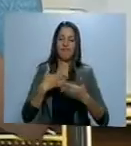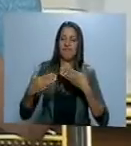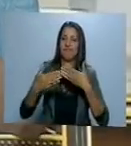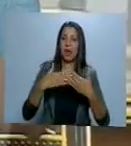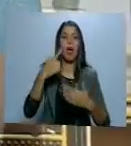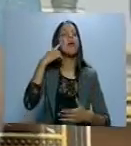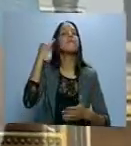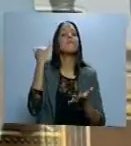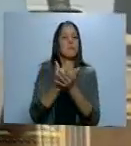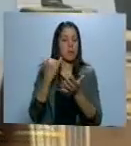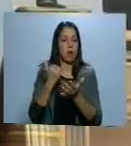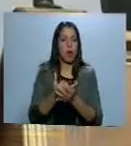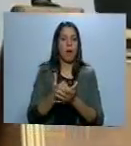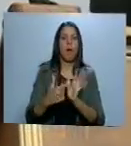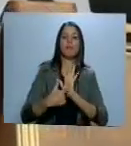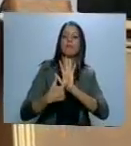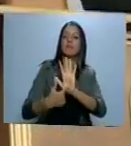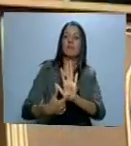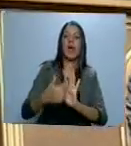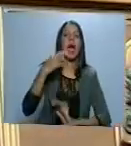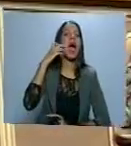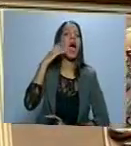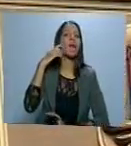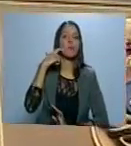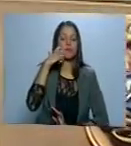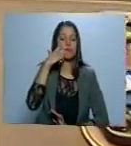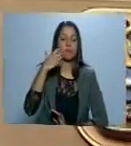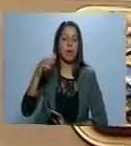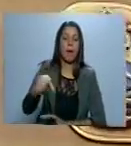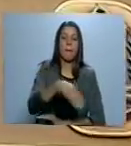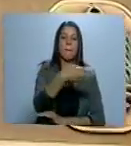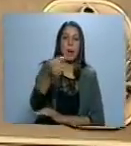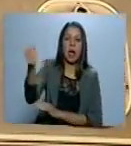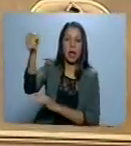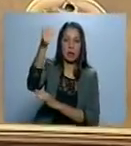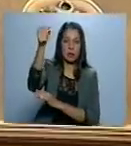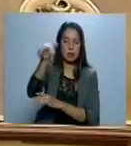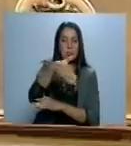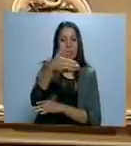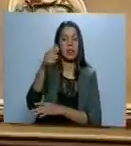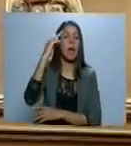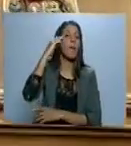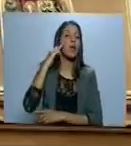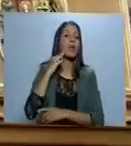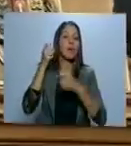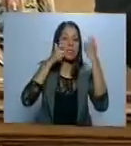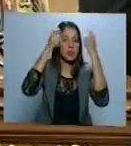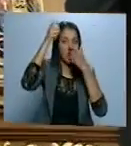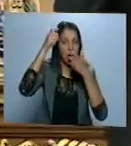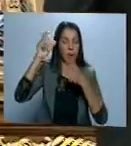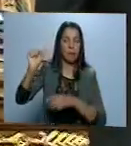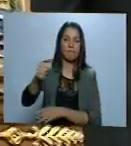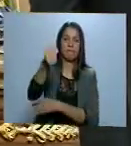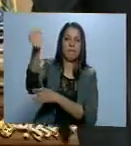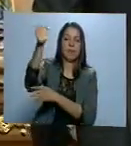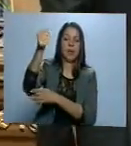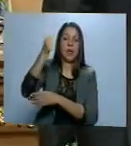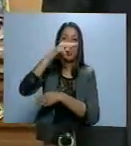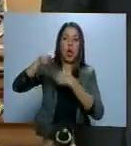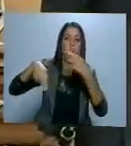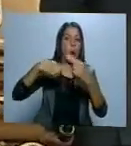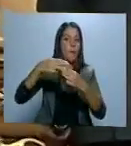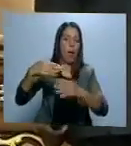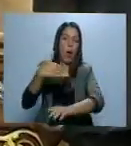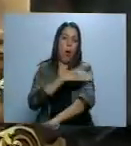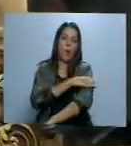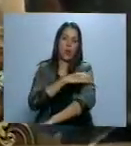lección histórica que usted le ha dado con las banderas de Bolívar, con las banderas de Chávez, para que más nunca se atrevan.